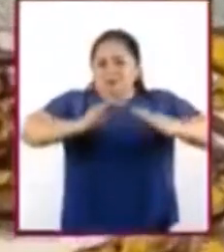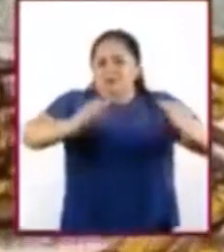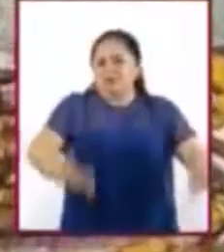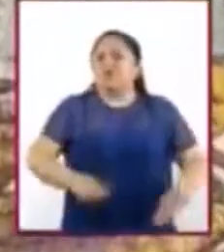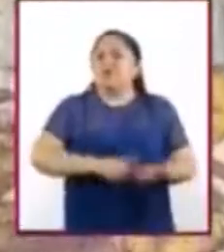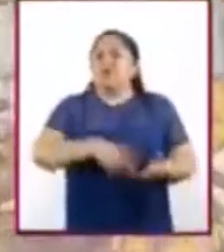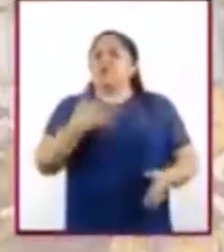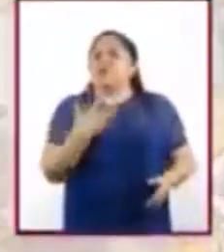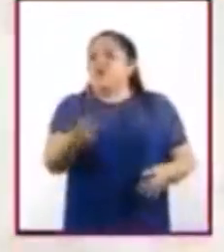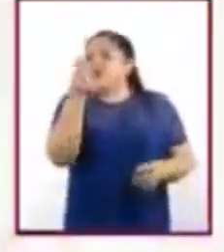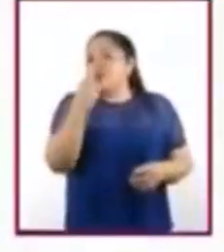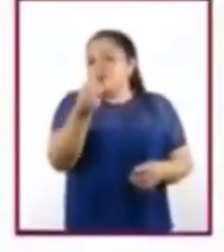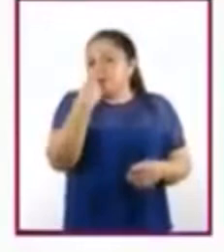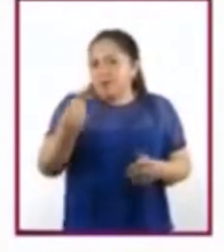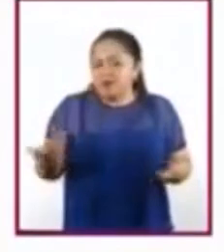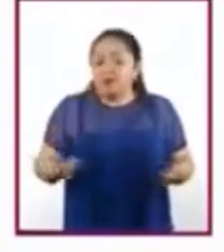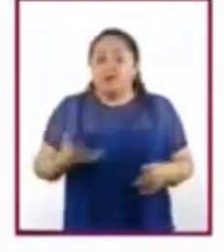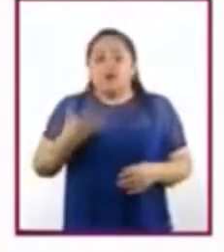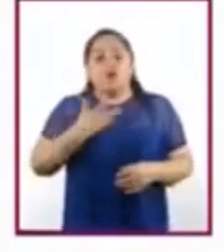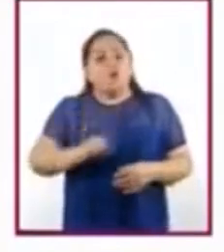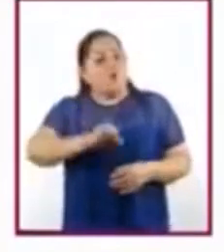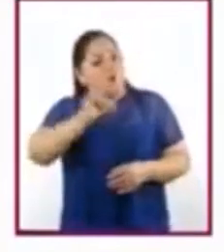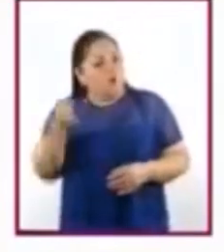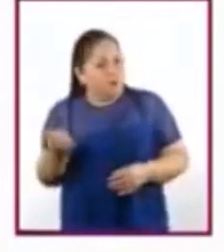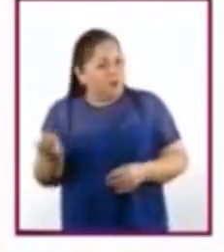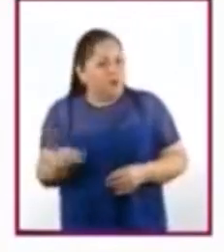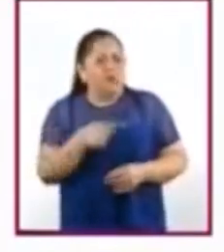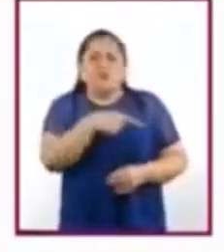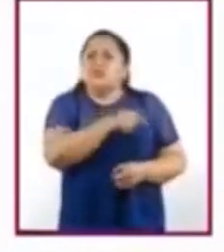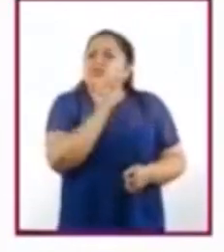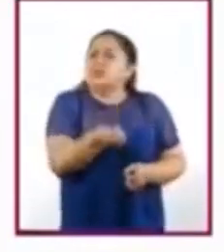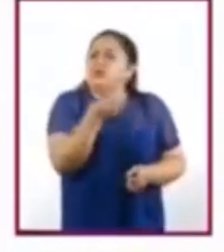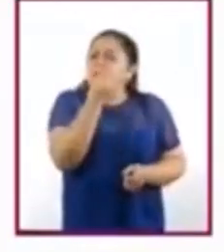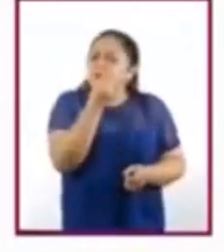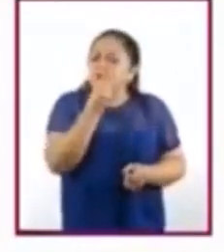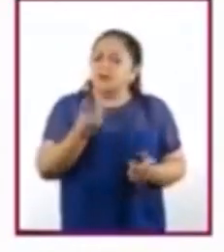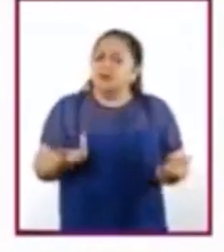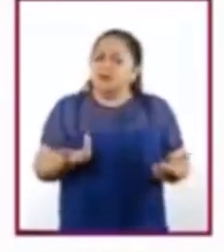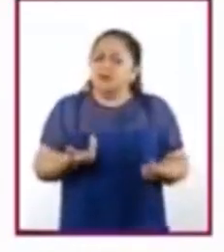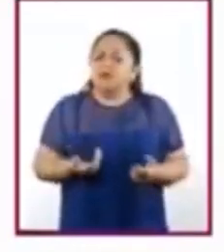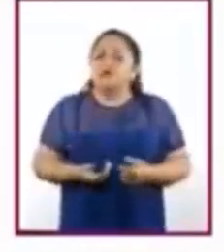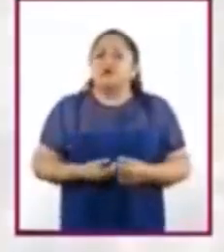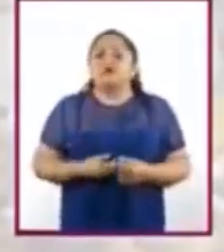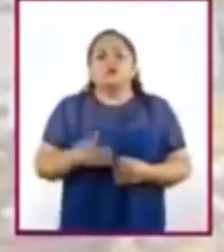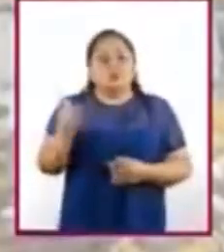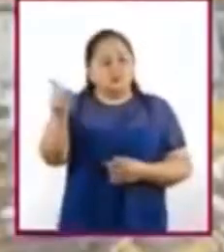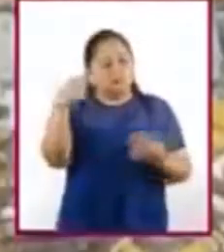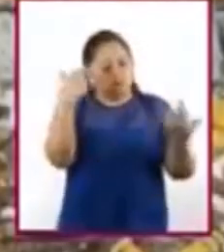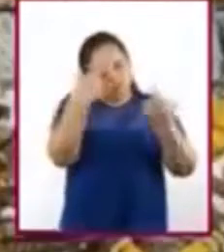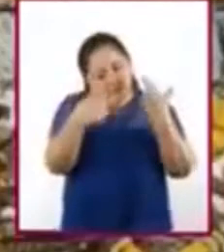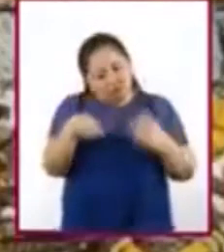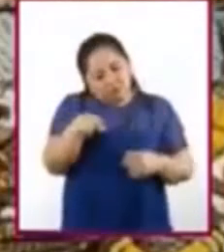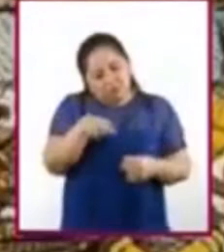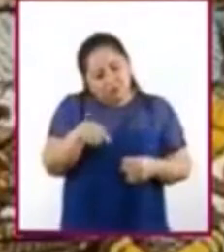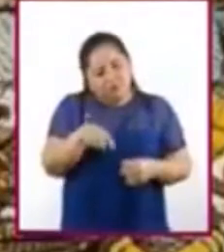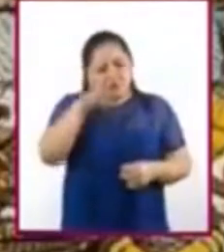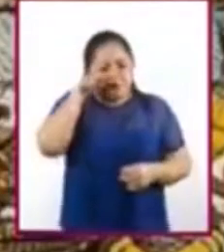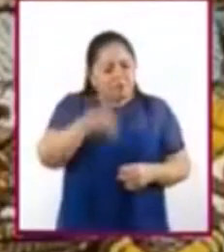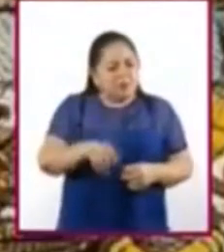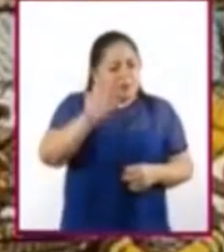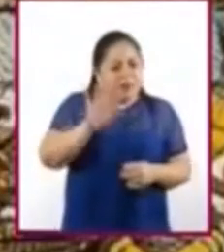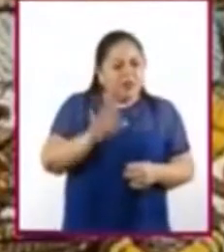comiendo. Aquí vendría otra pregunta, ¿qué es lo que está comiendo? Y si observamos los detalles nos